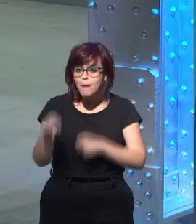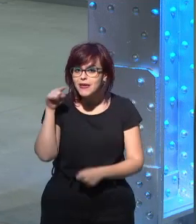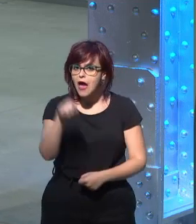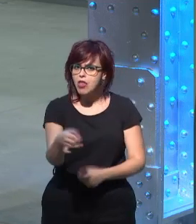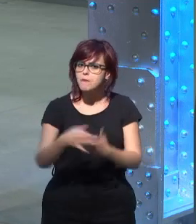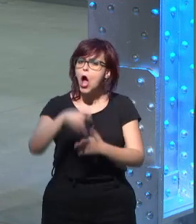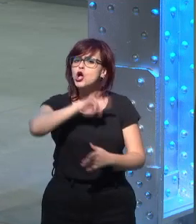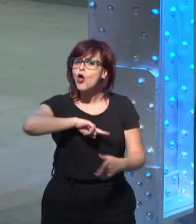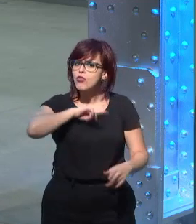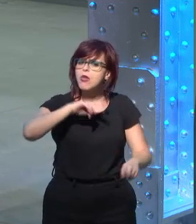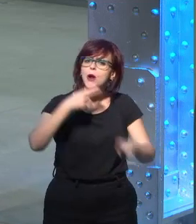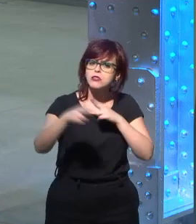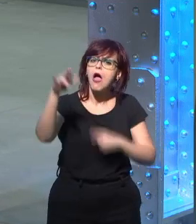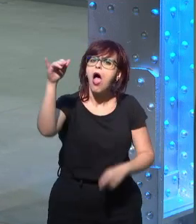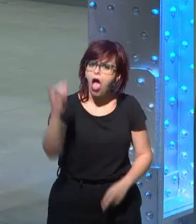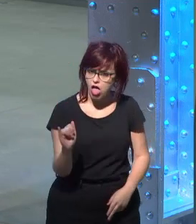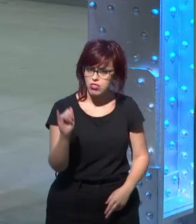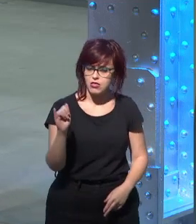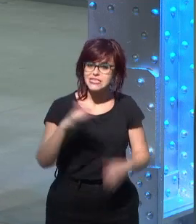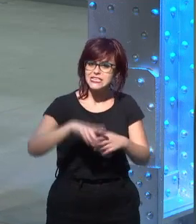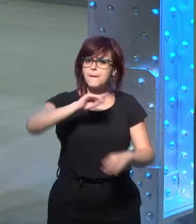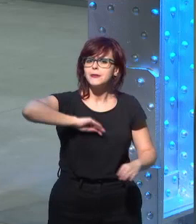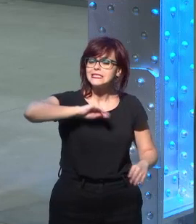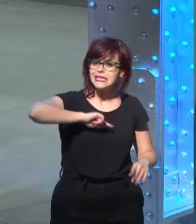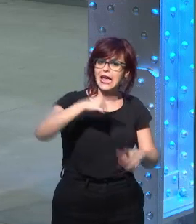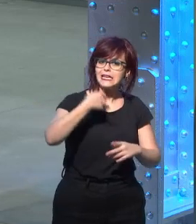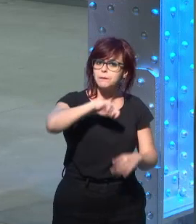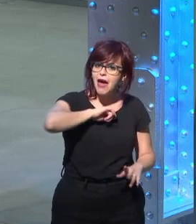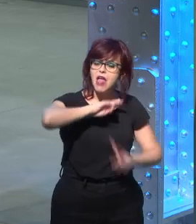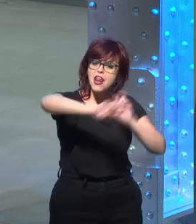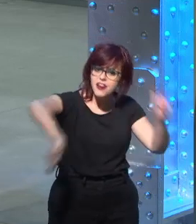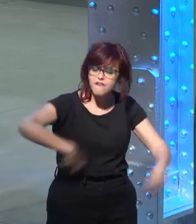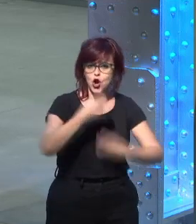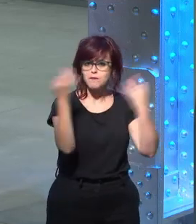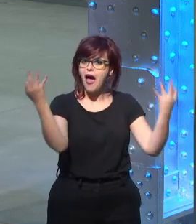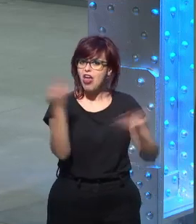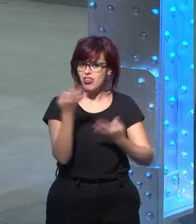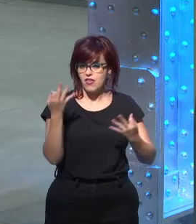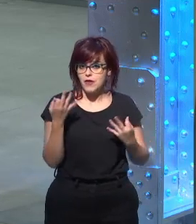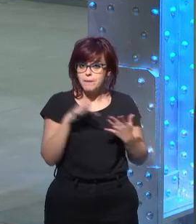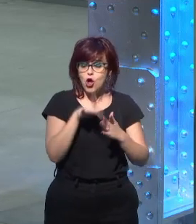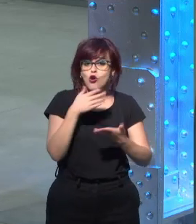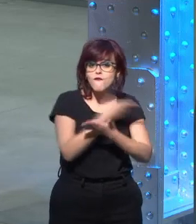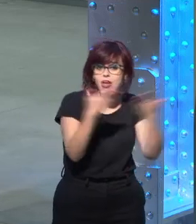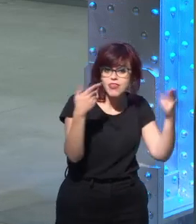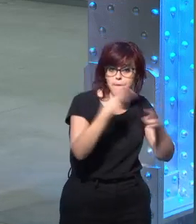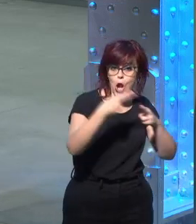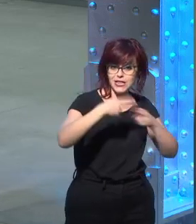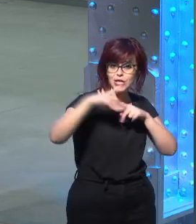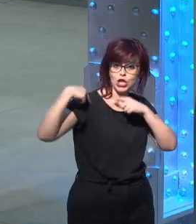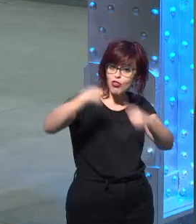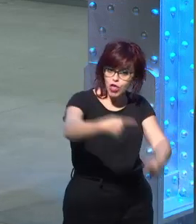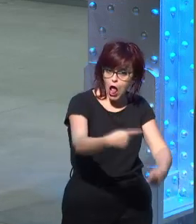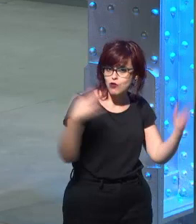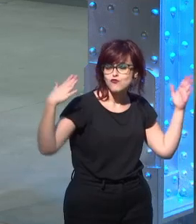tienen conciencia política y creen que España necesita profundas reformas, pero no confían en los partidos